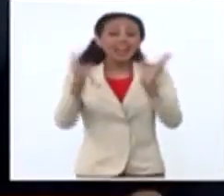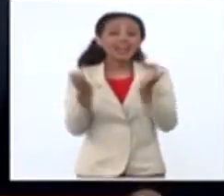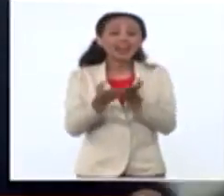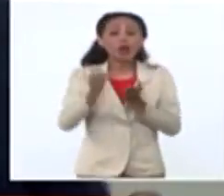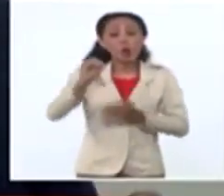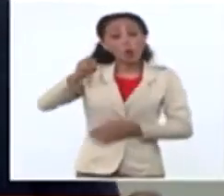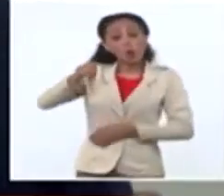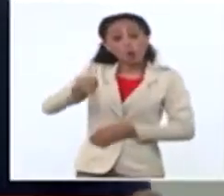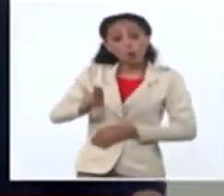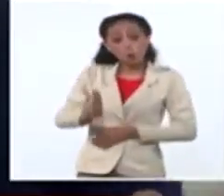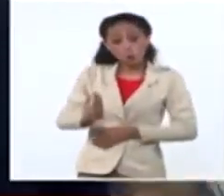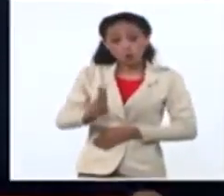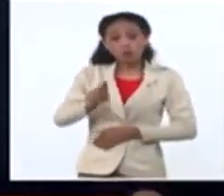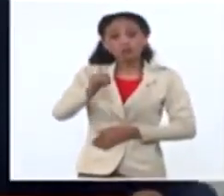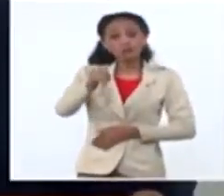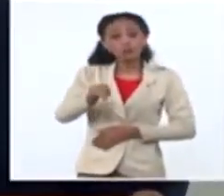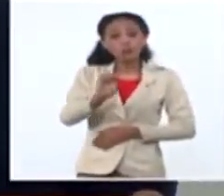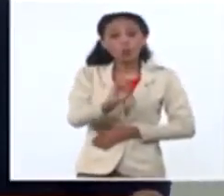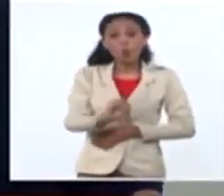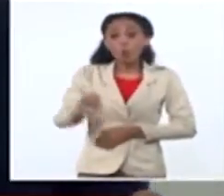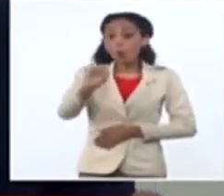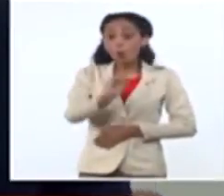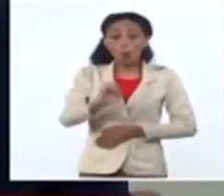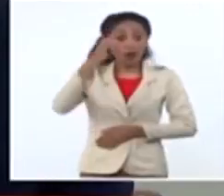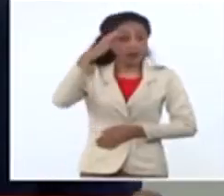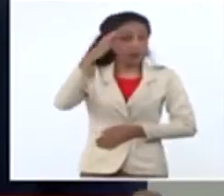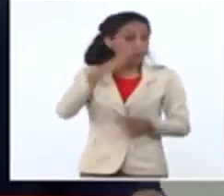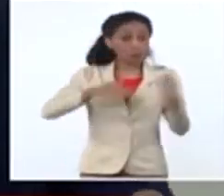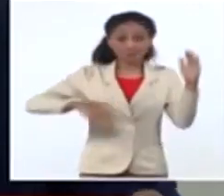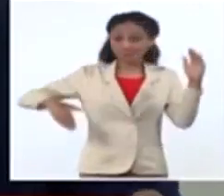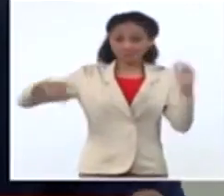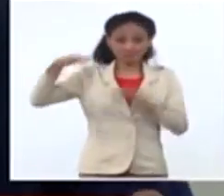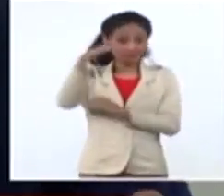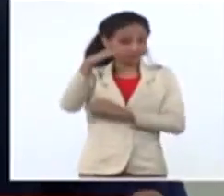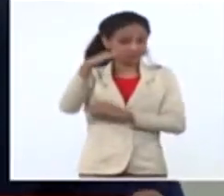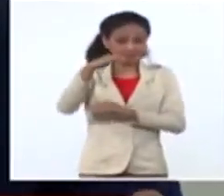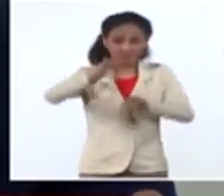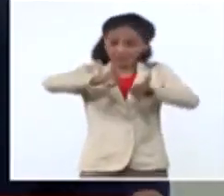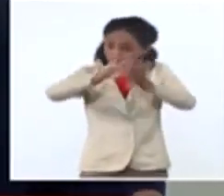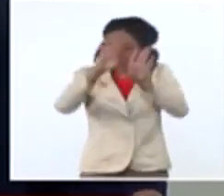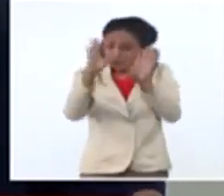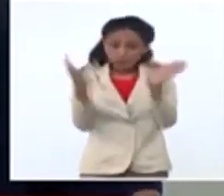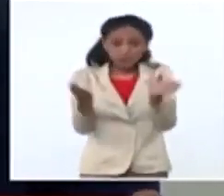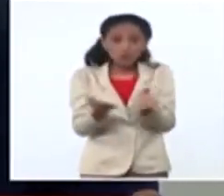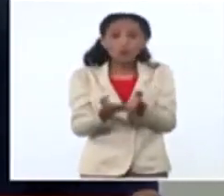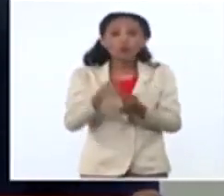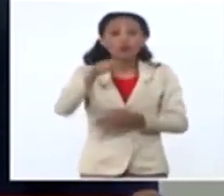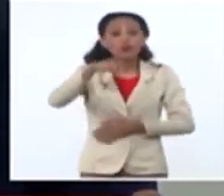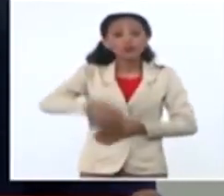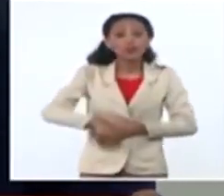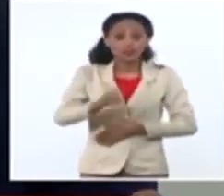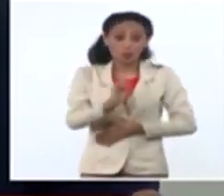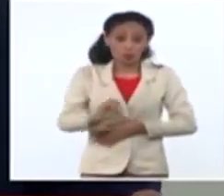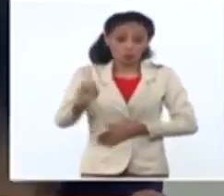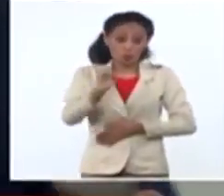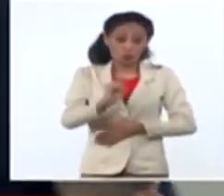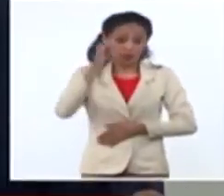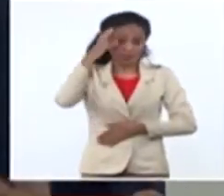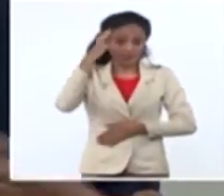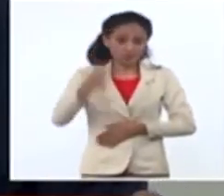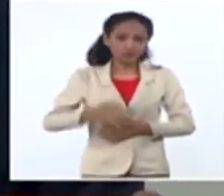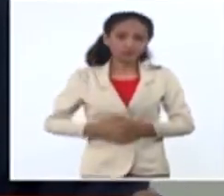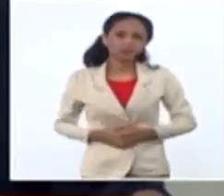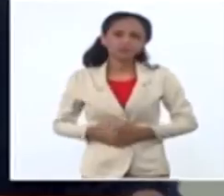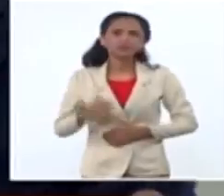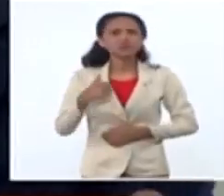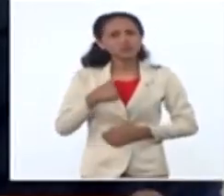Unidas, el órgano más universal, democrático y representativo de esta organización.